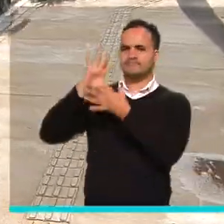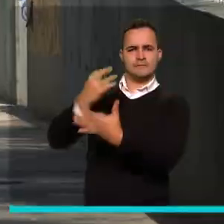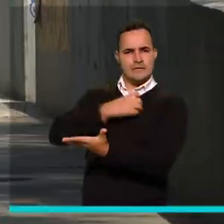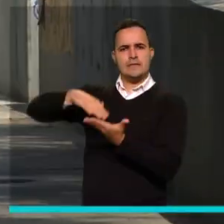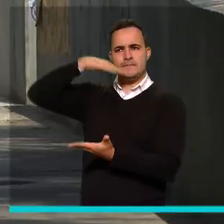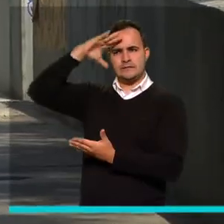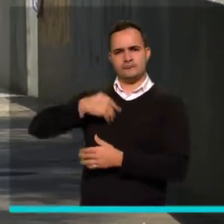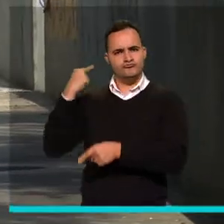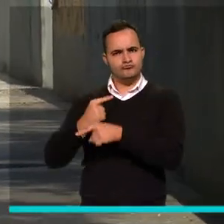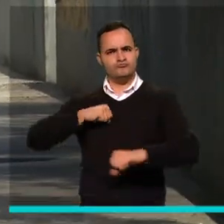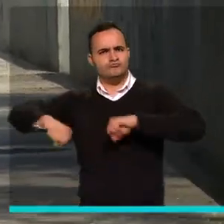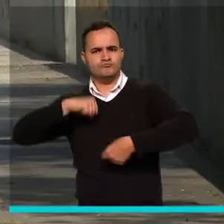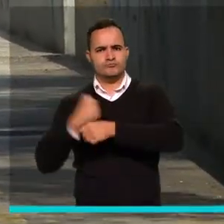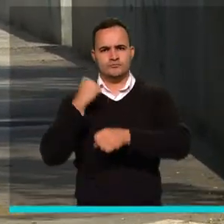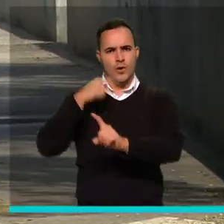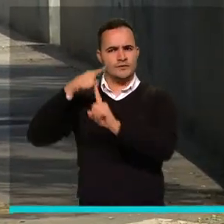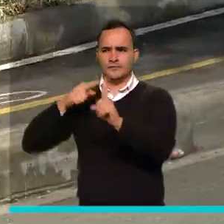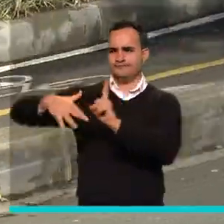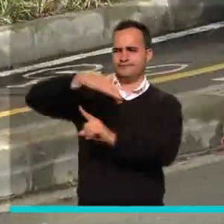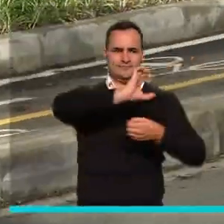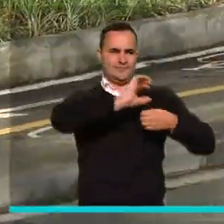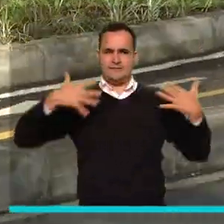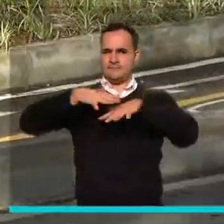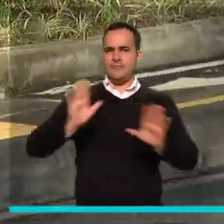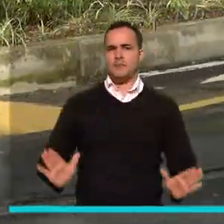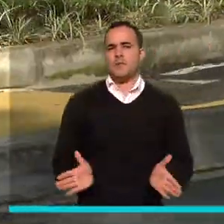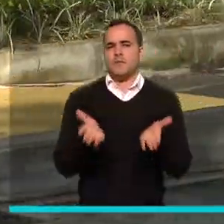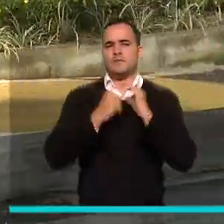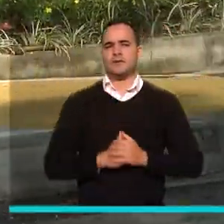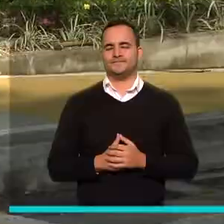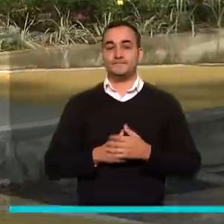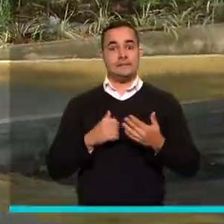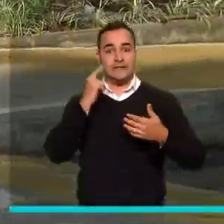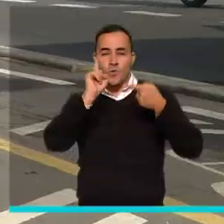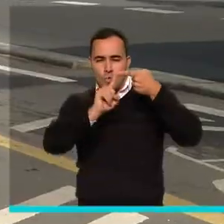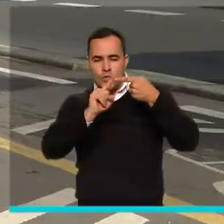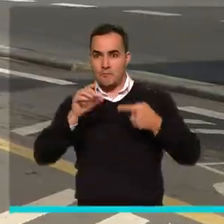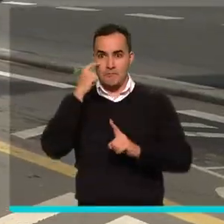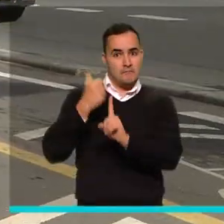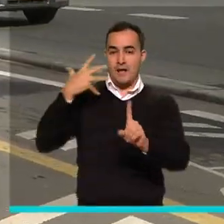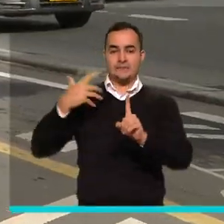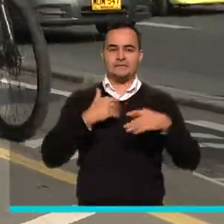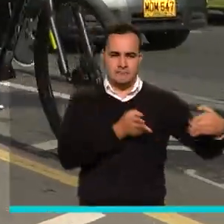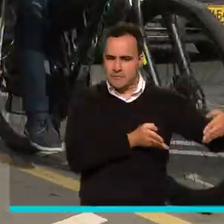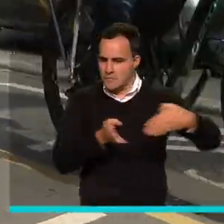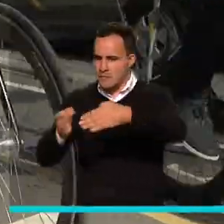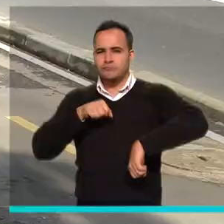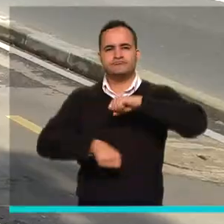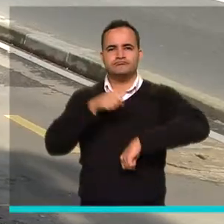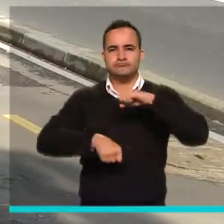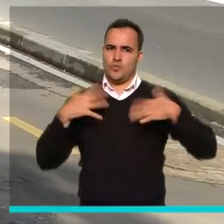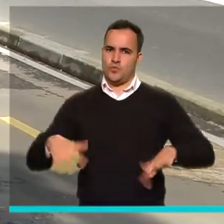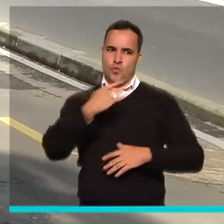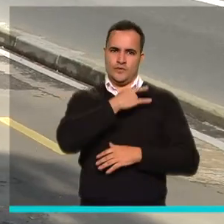administración con la construcción de una ecociudad. Entre ellas se destaca la puesta en marcha de la primera ciclorruta que une a 2